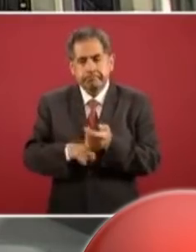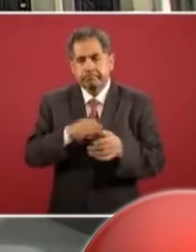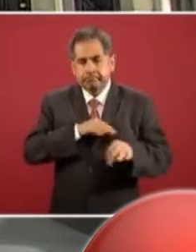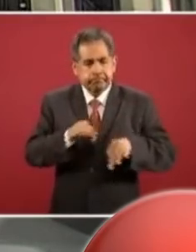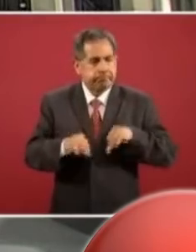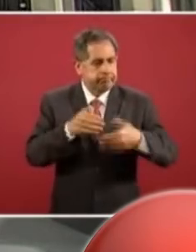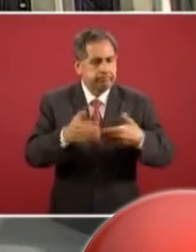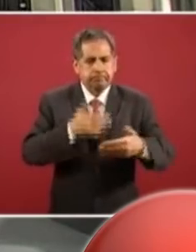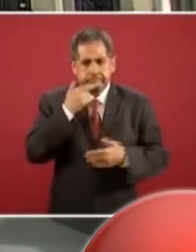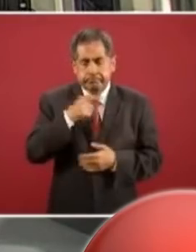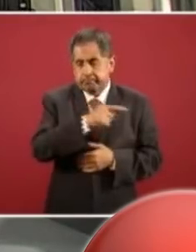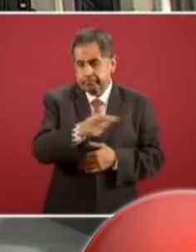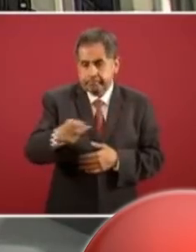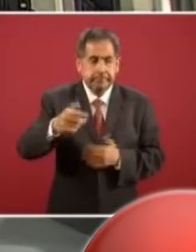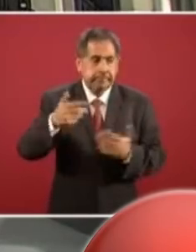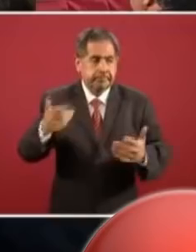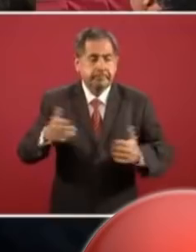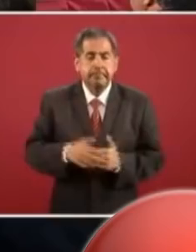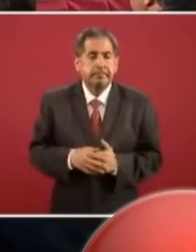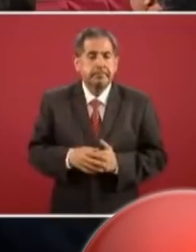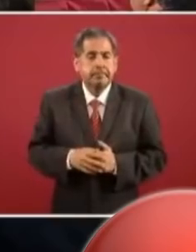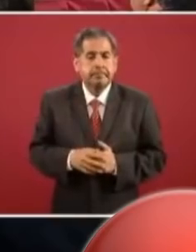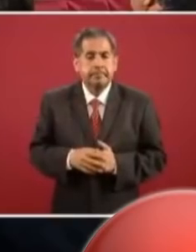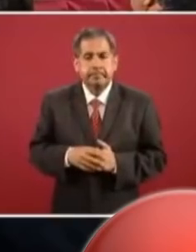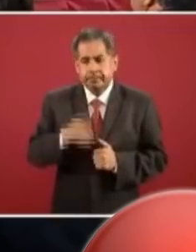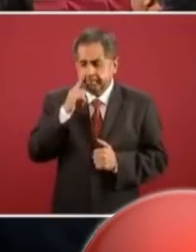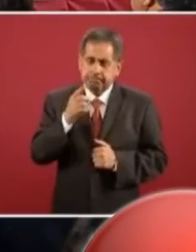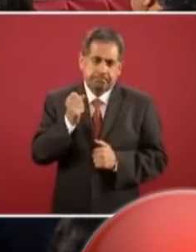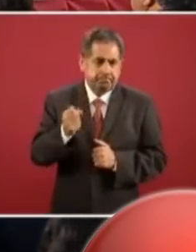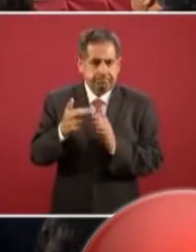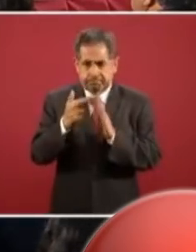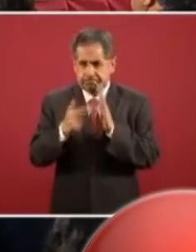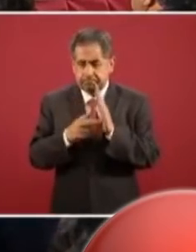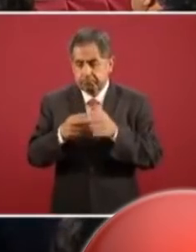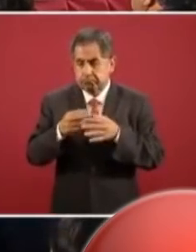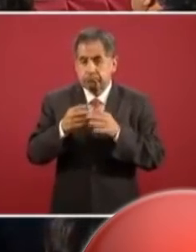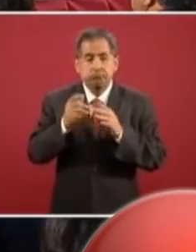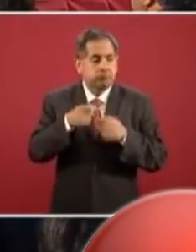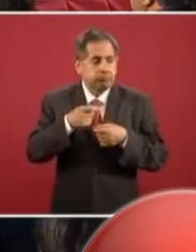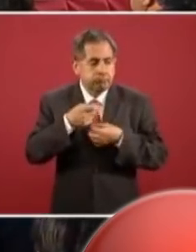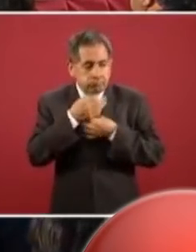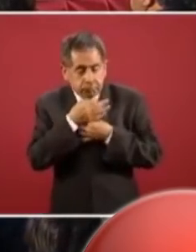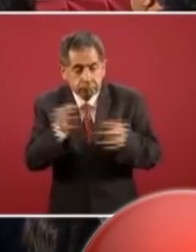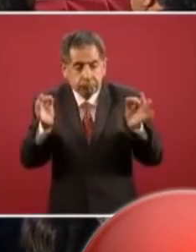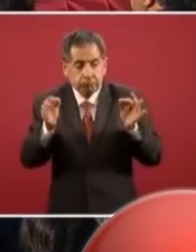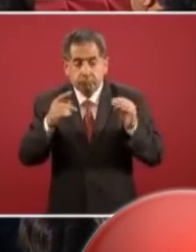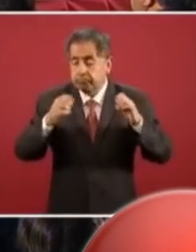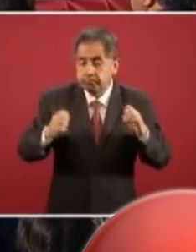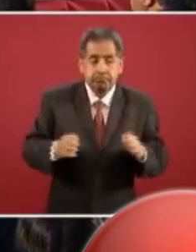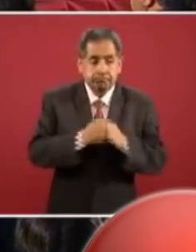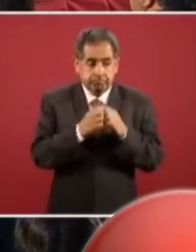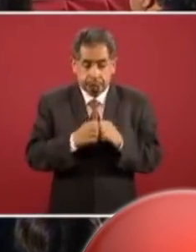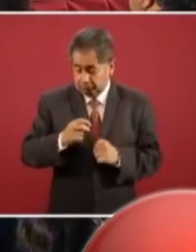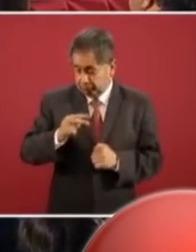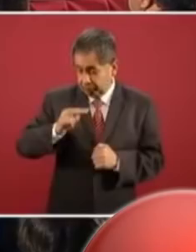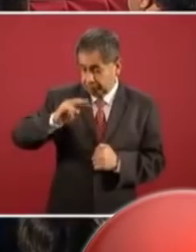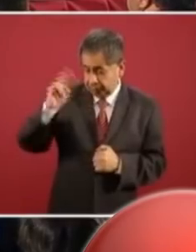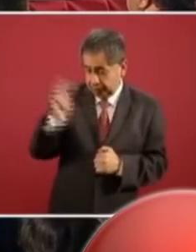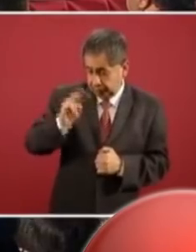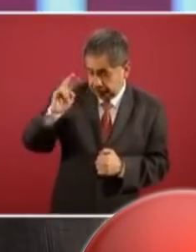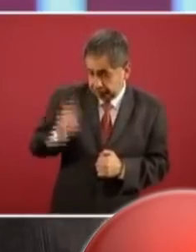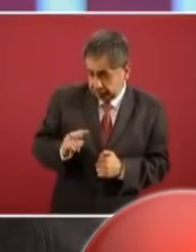trabajar mejor, es decir, mucha disciplina en las declaratorias. Se declara en emergencia aquello que